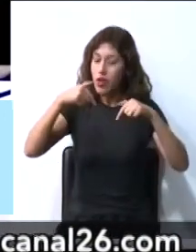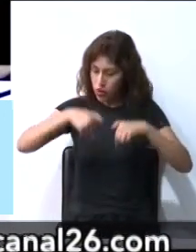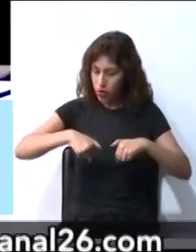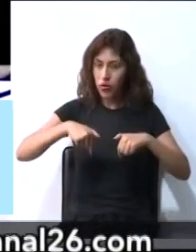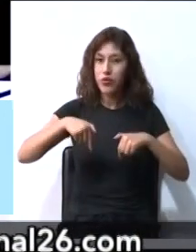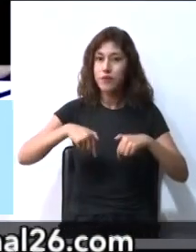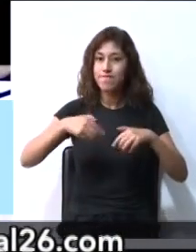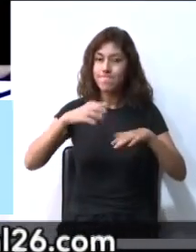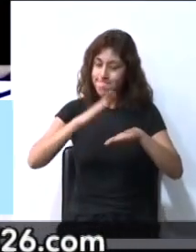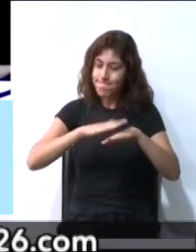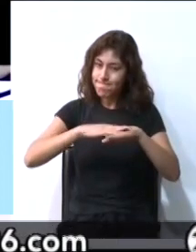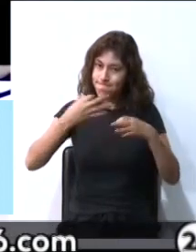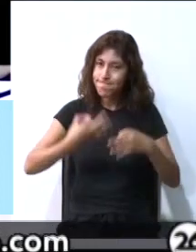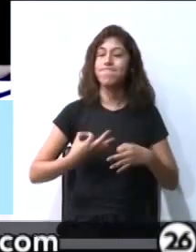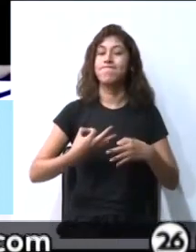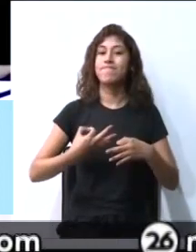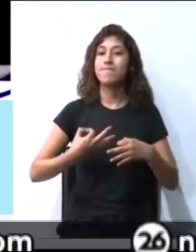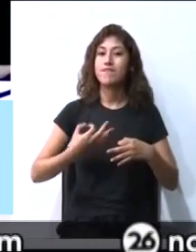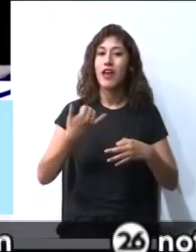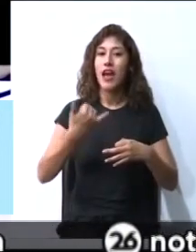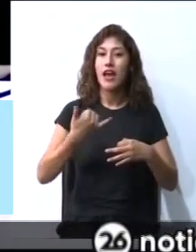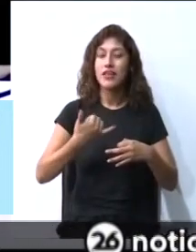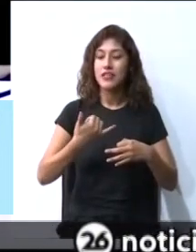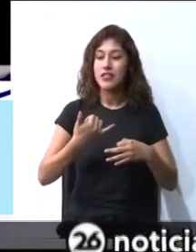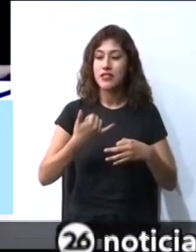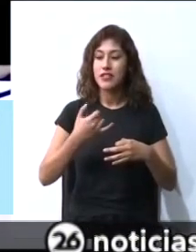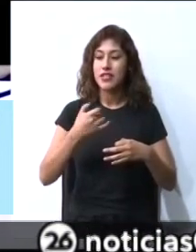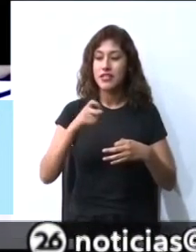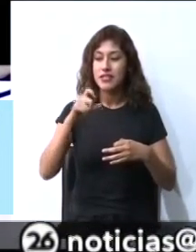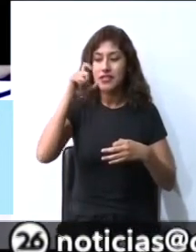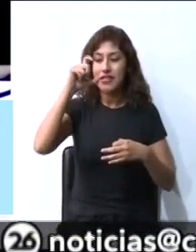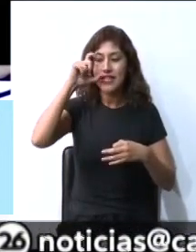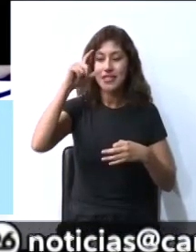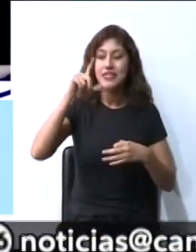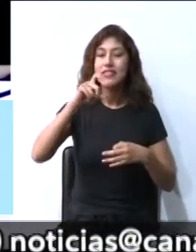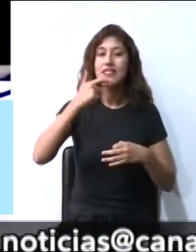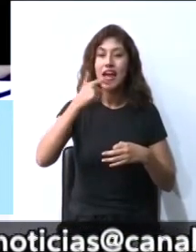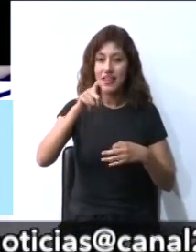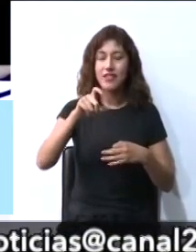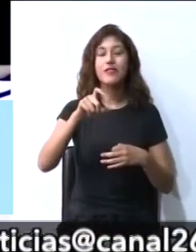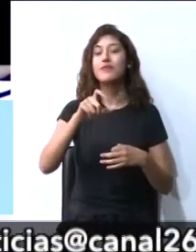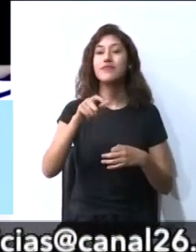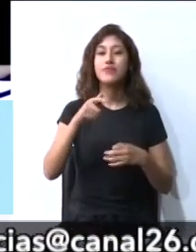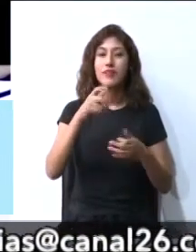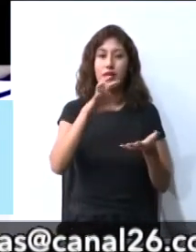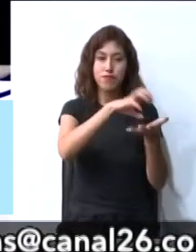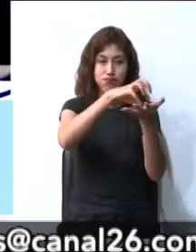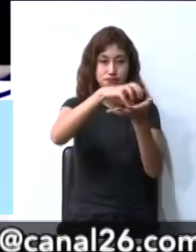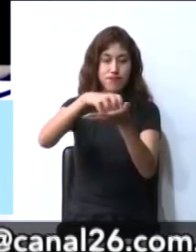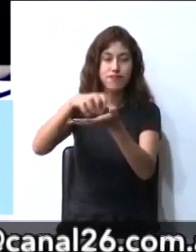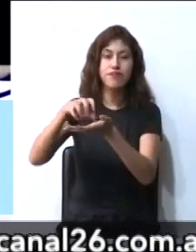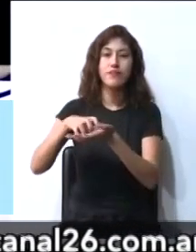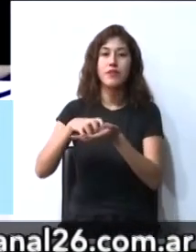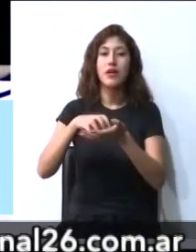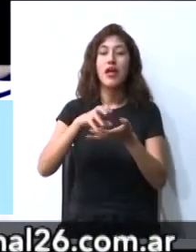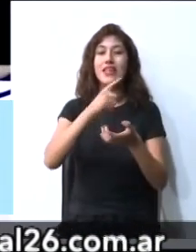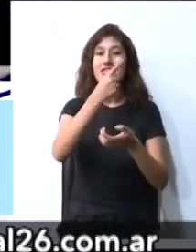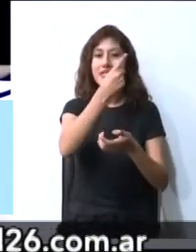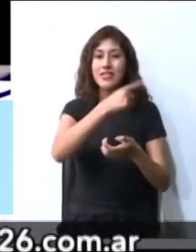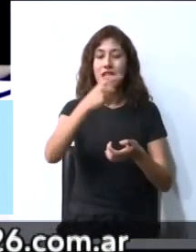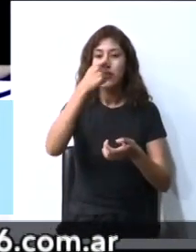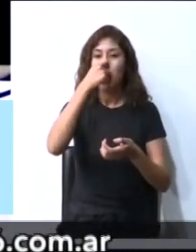tomado, que es tener un CESAC a no más de 15 minutos de transporte público de sus casas. Hicimos 128